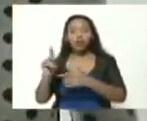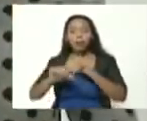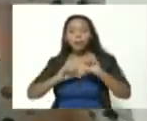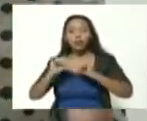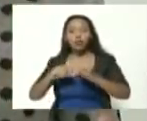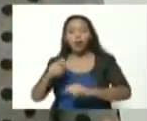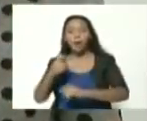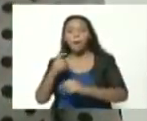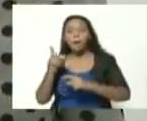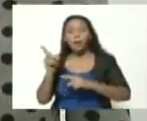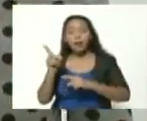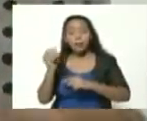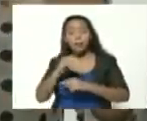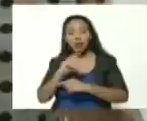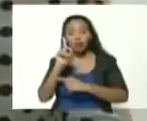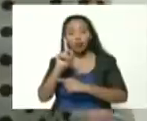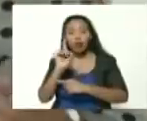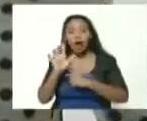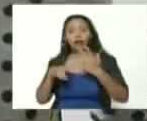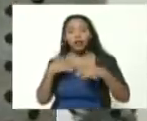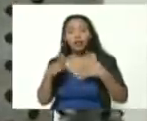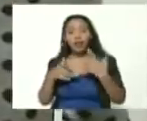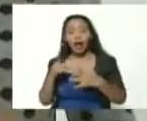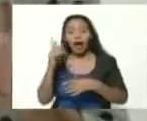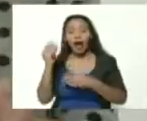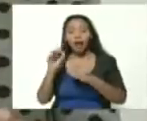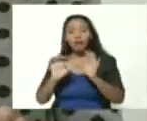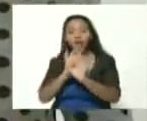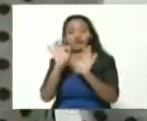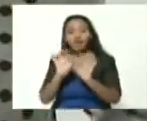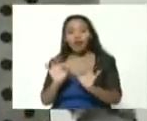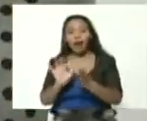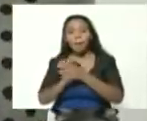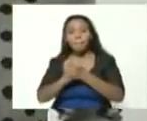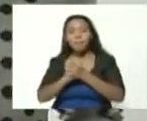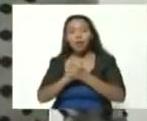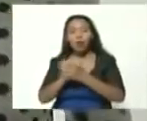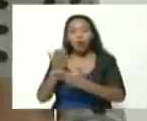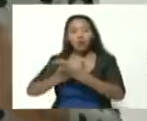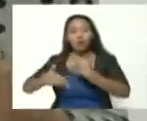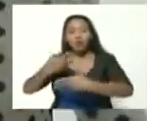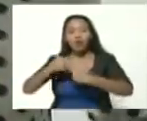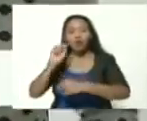de inmunización, además un gesto que reivindica esa solidaridad y cooperación entre